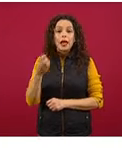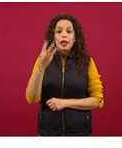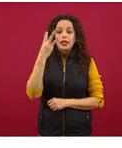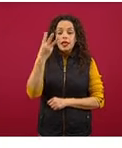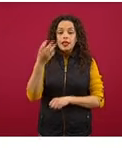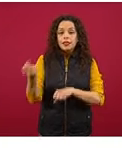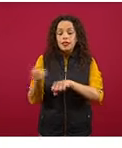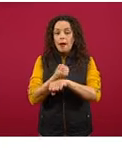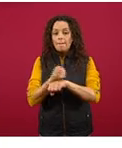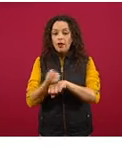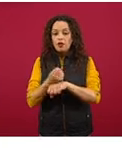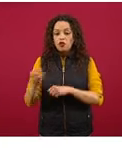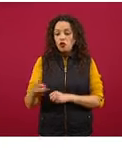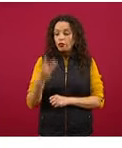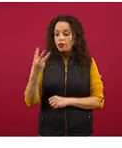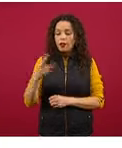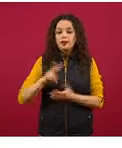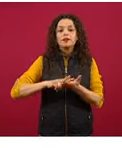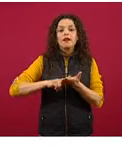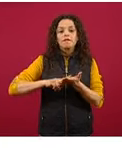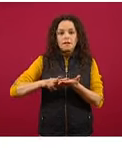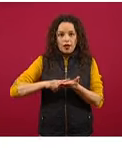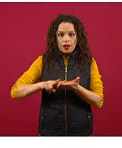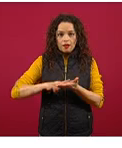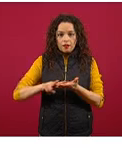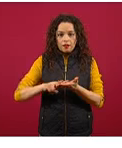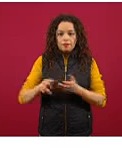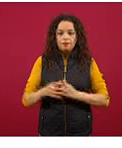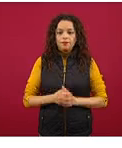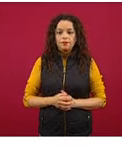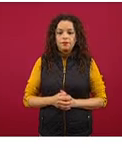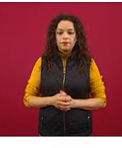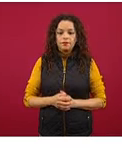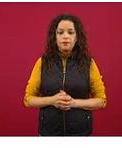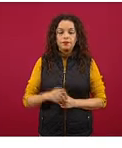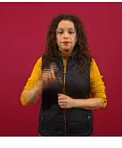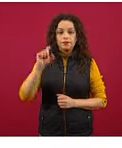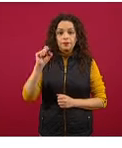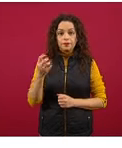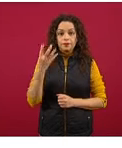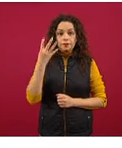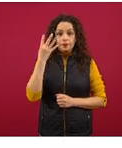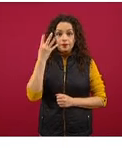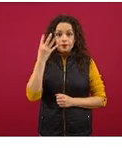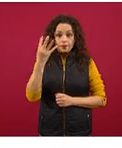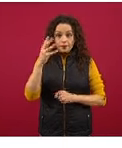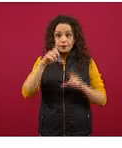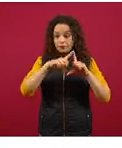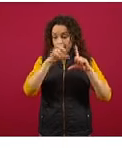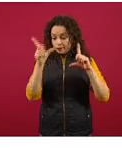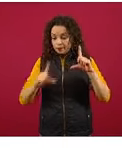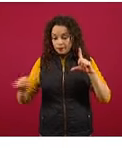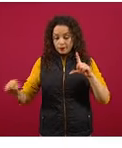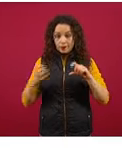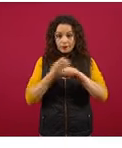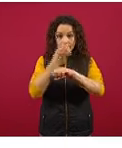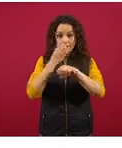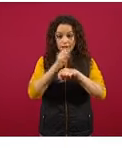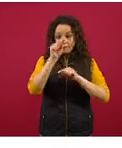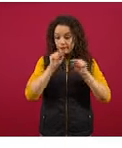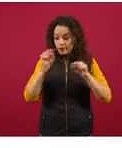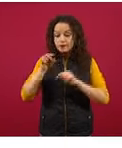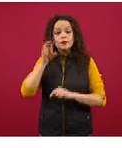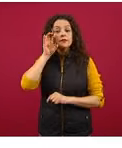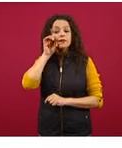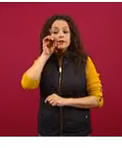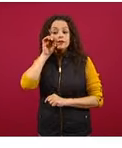3 estados en verde. De los 24 estados o entidades federativas en naranja, 10 son las que